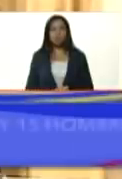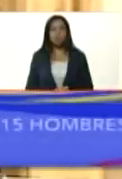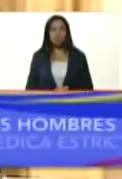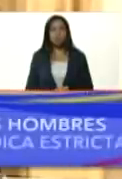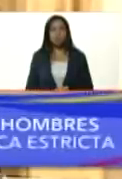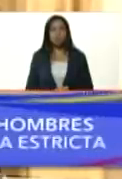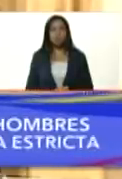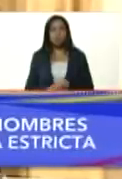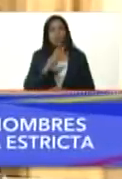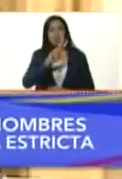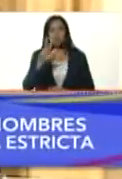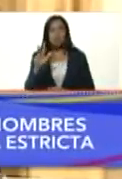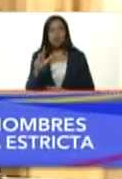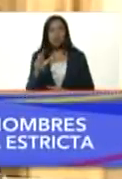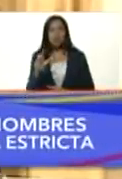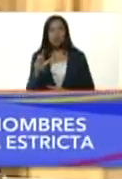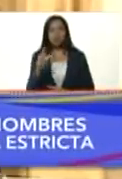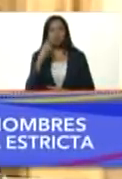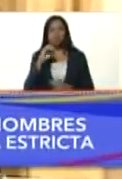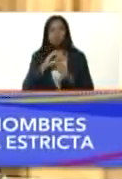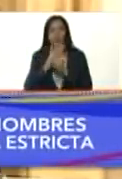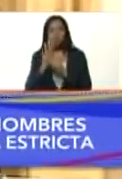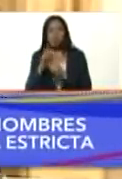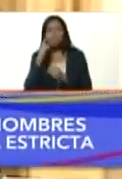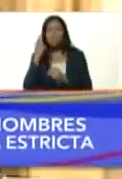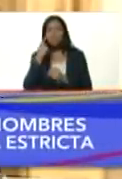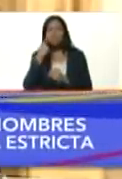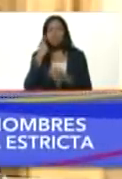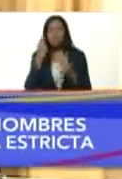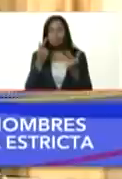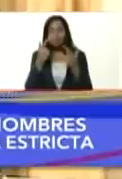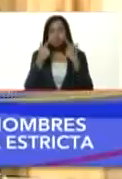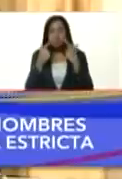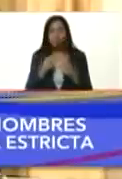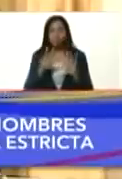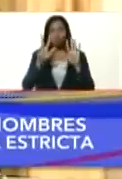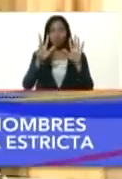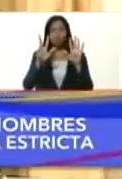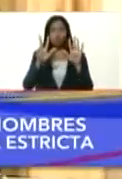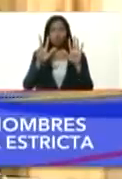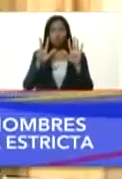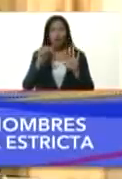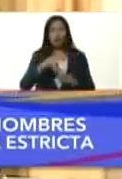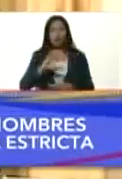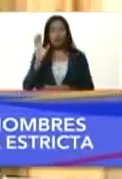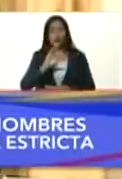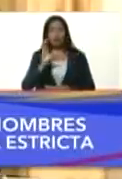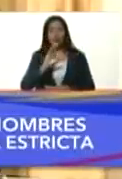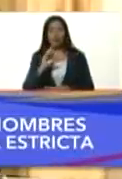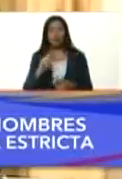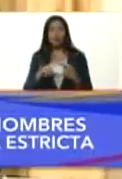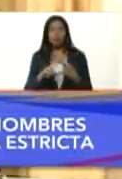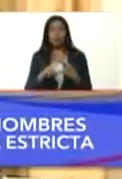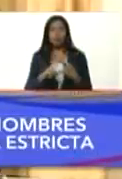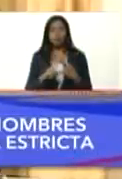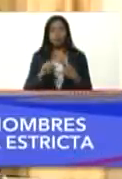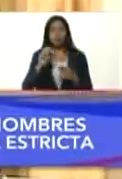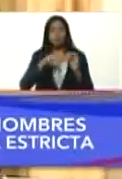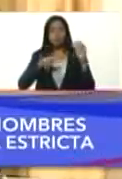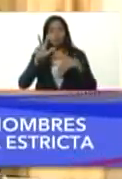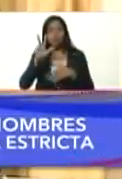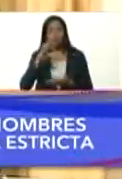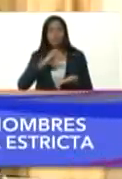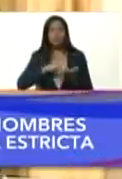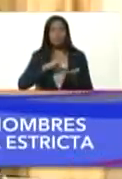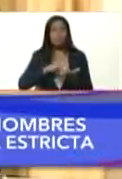De estos 33 casos oídos, 8 están en Caracas, 13 en